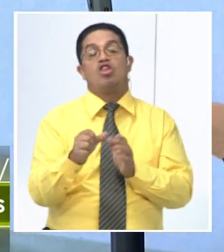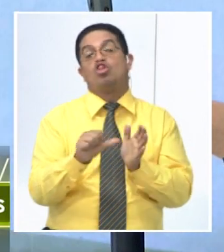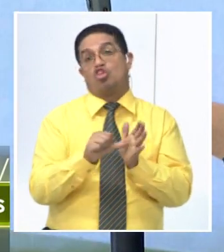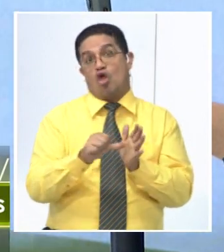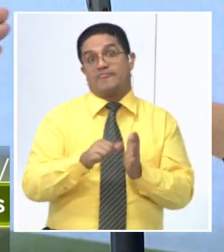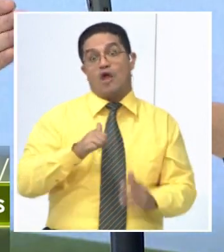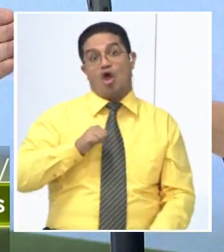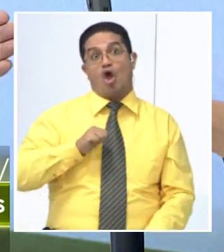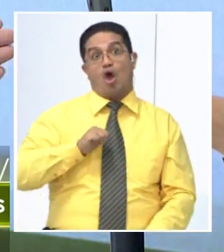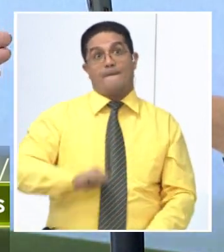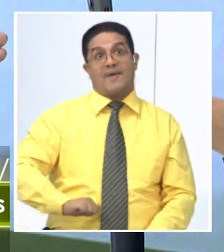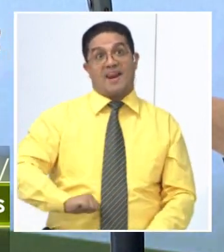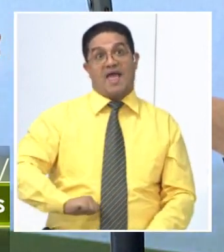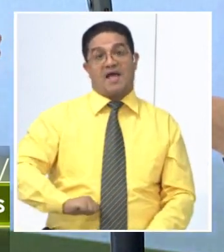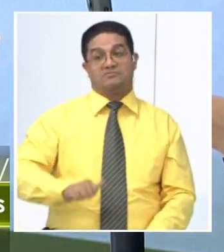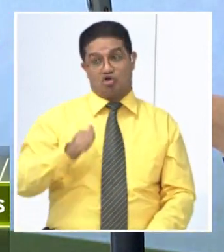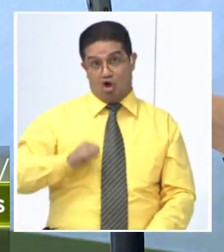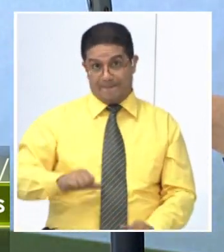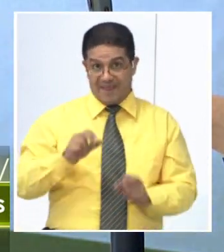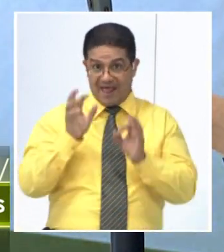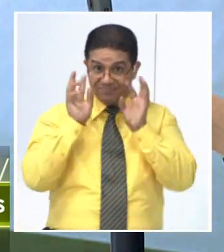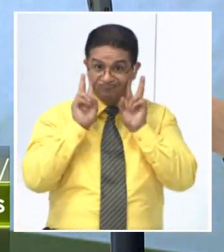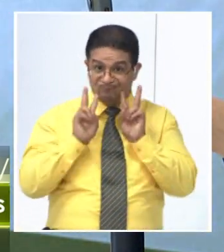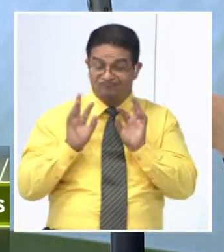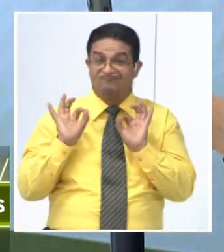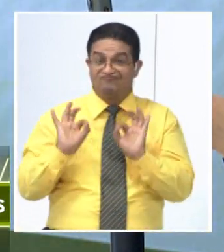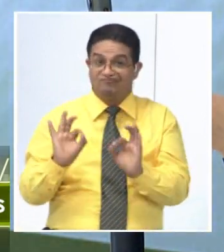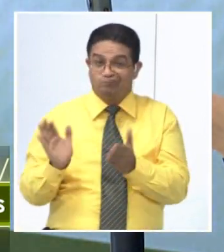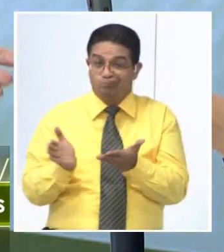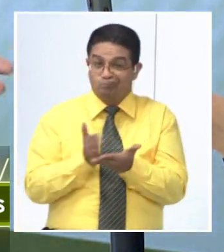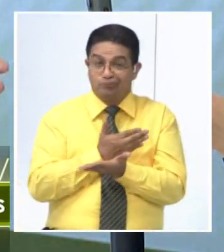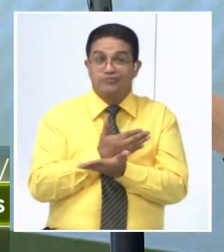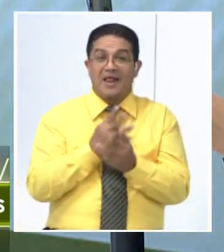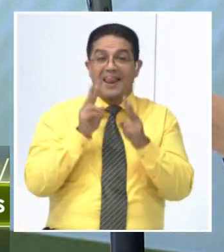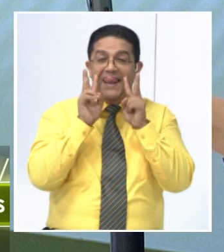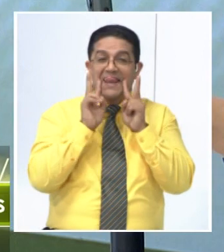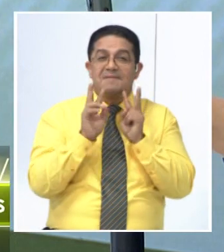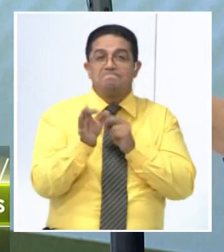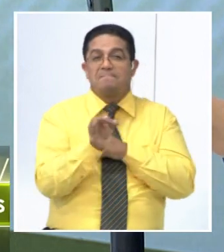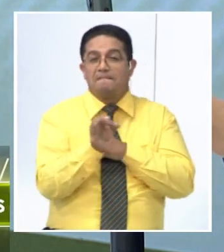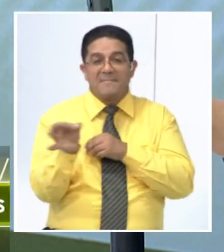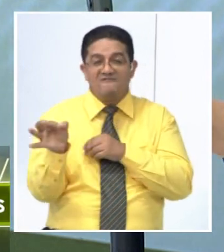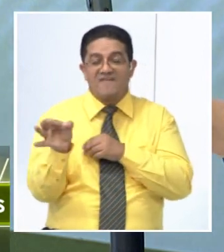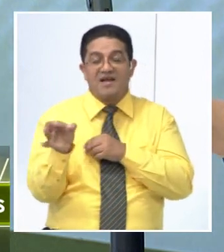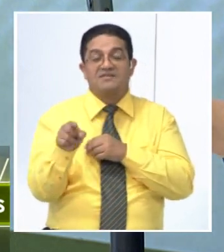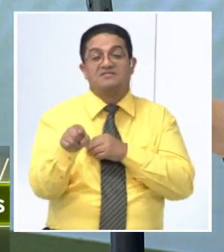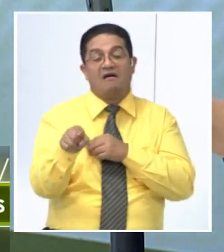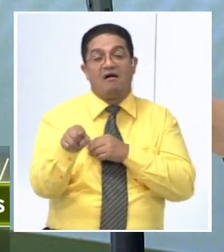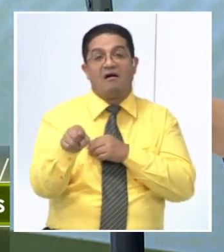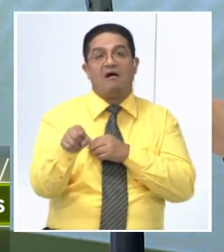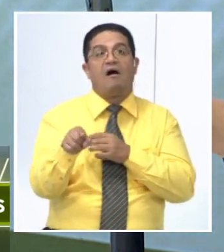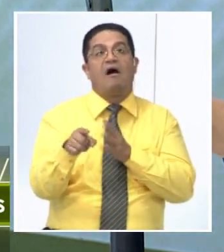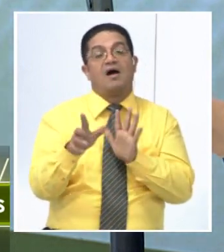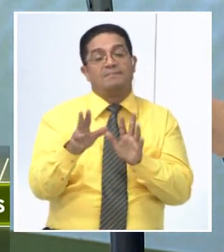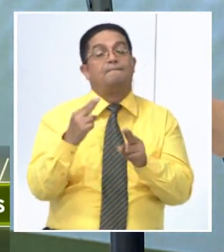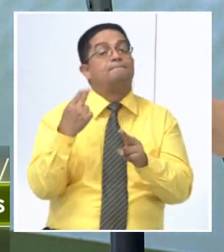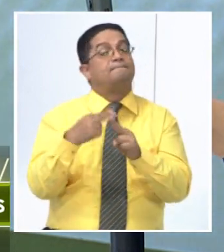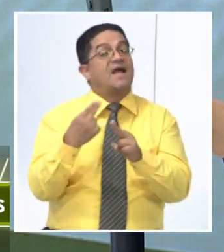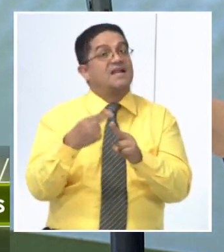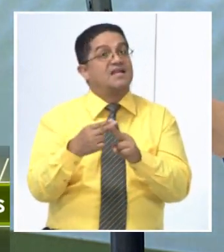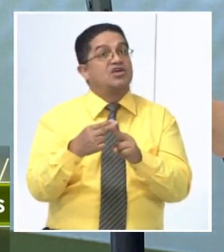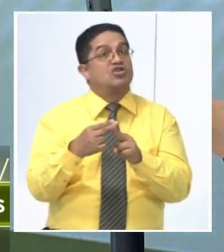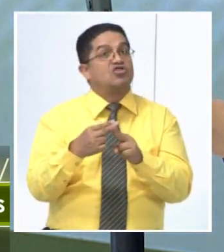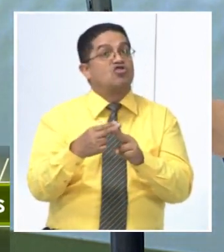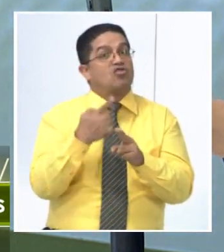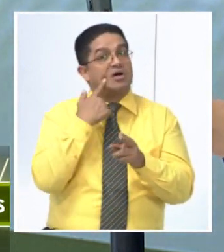fue operado adecuadamente con una técnica quirúrgica limpia y perfecta, como siempre se hace, el riesgo está en la recidiva